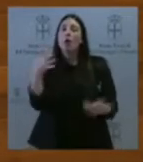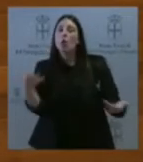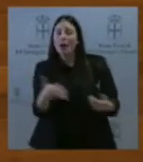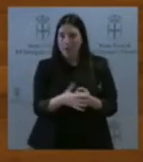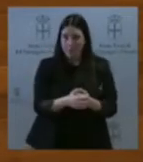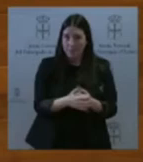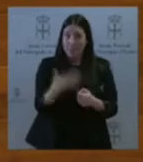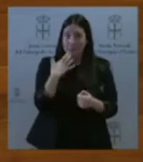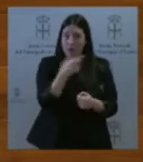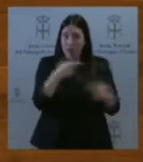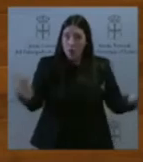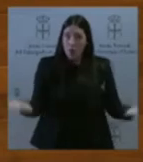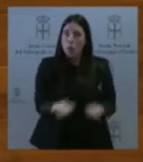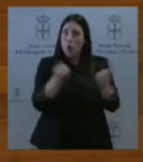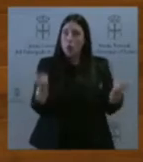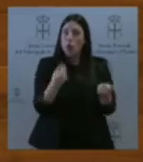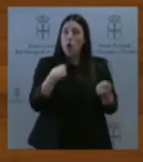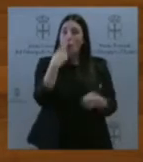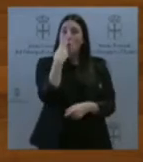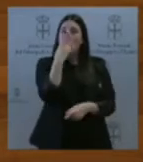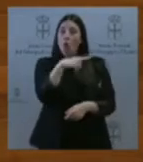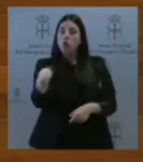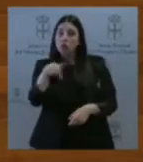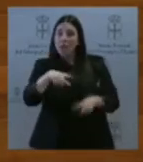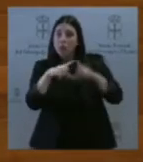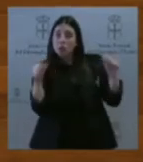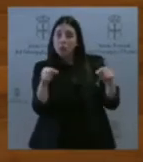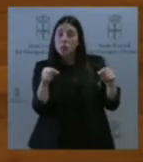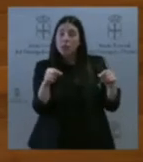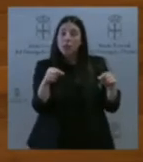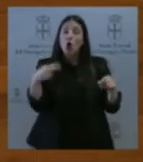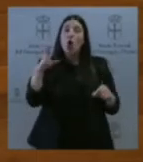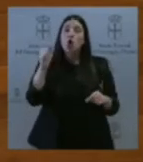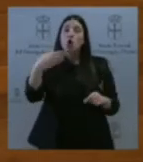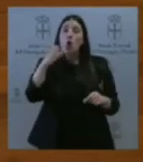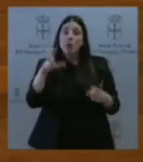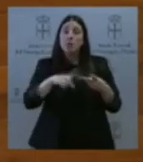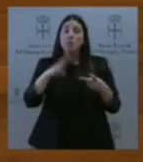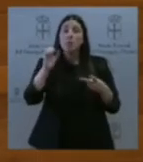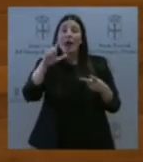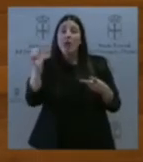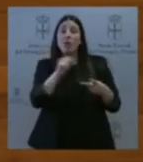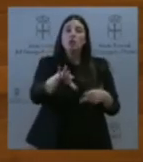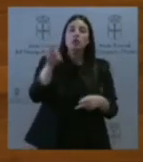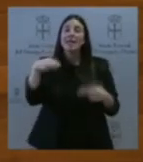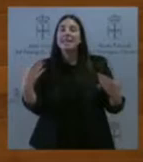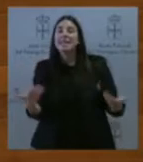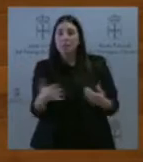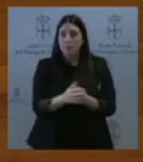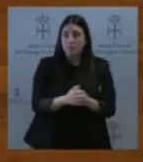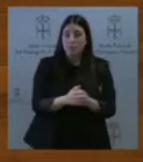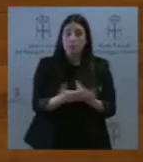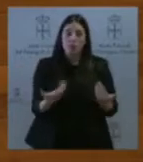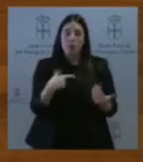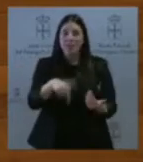Asturias, ¿escucharía antes la voz de Margarita Robles o la de Alfonso Palacio? Aquí hay dos discursos y hay dos agendas. De un lado, parte